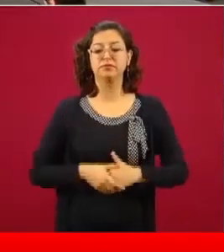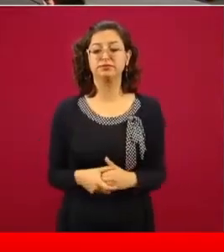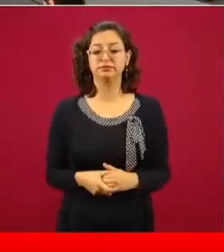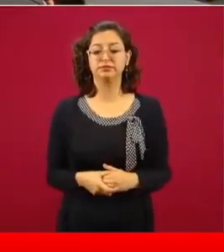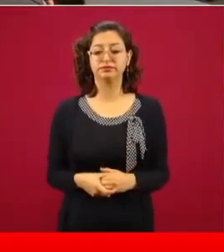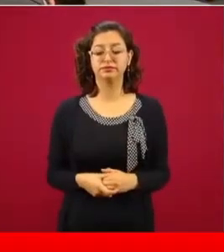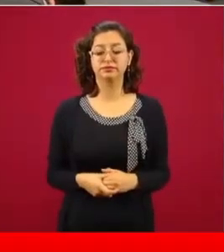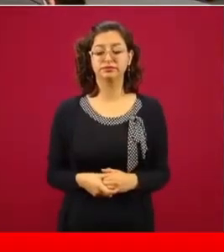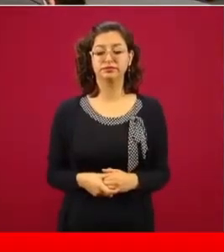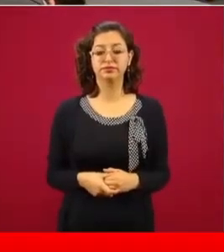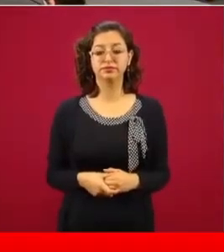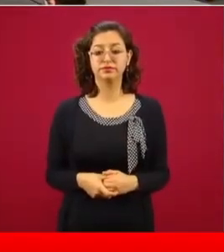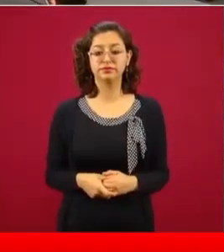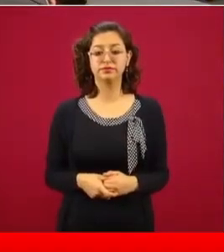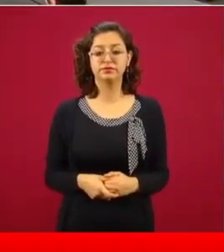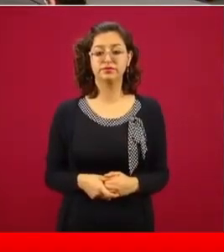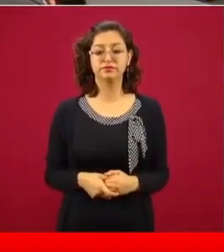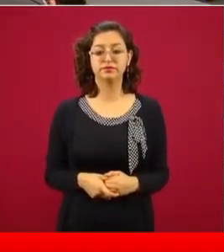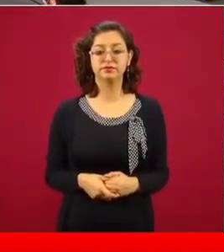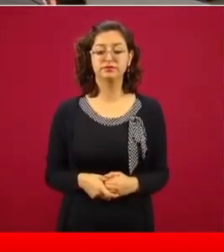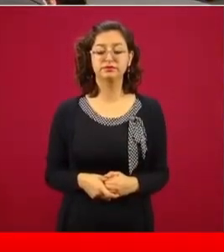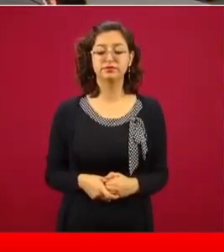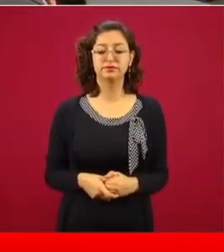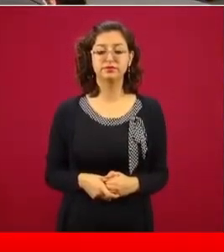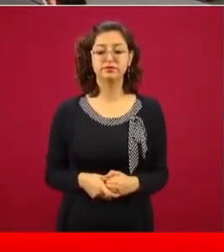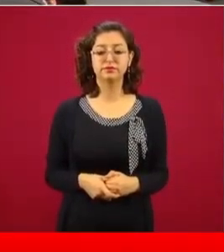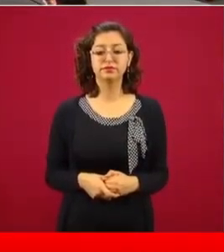Gobierno de México.